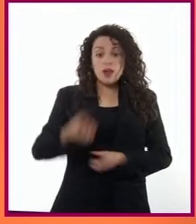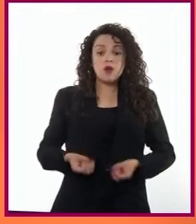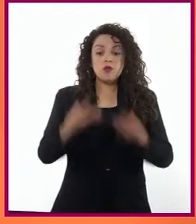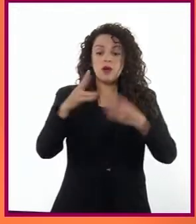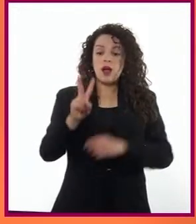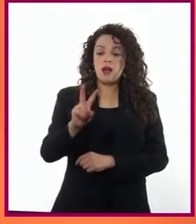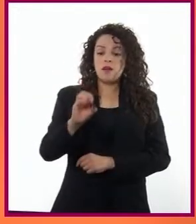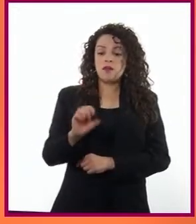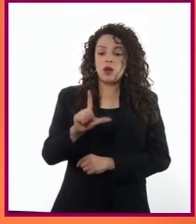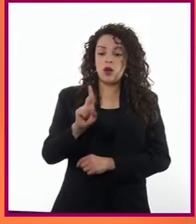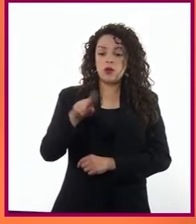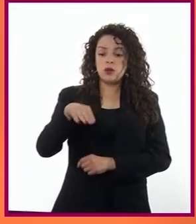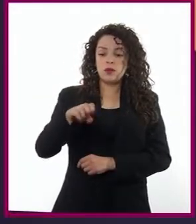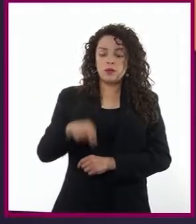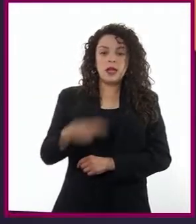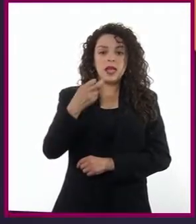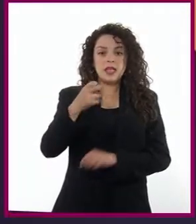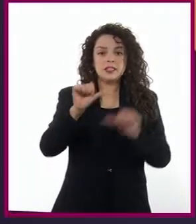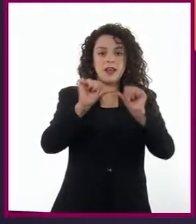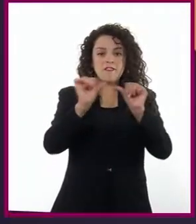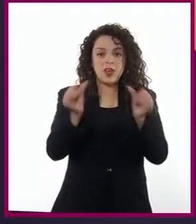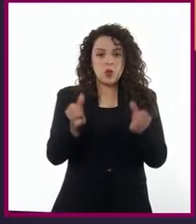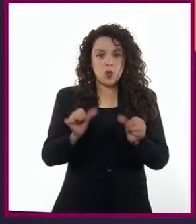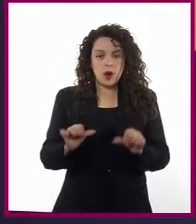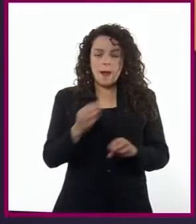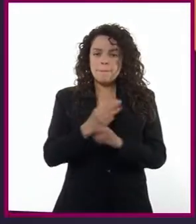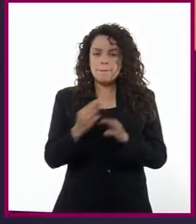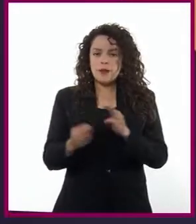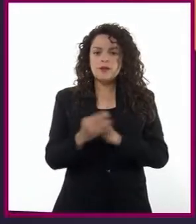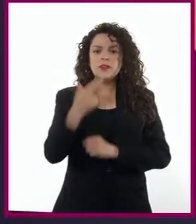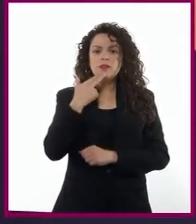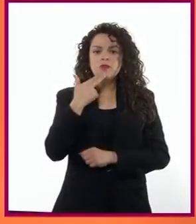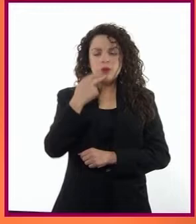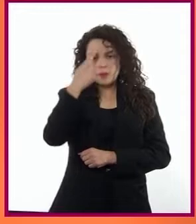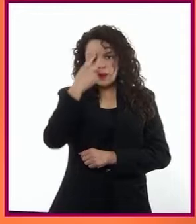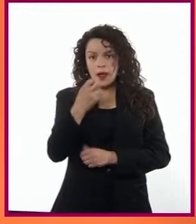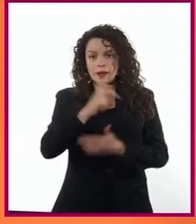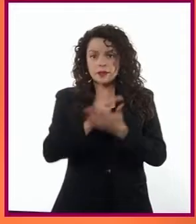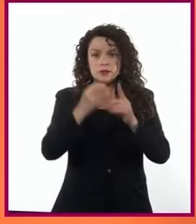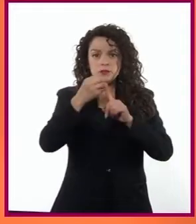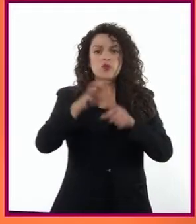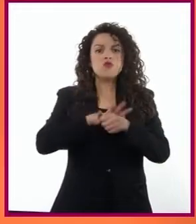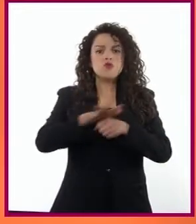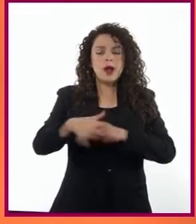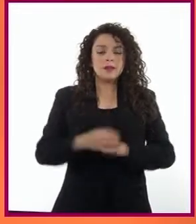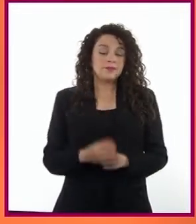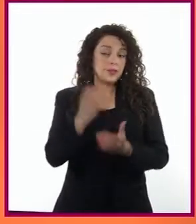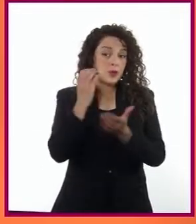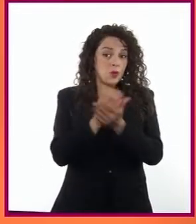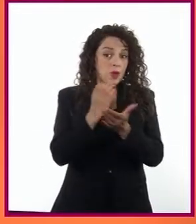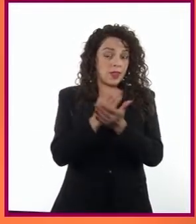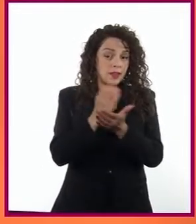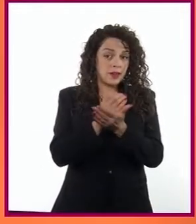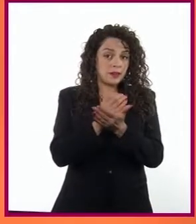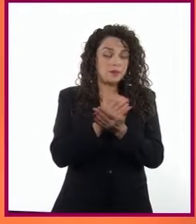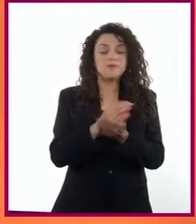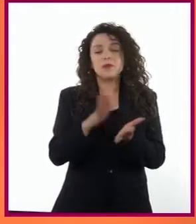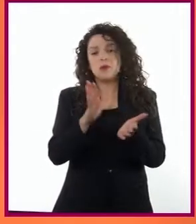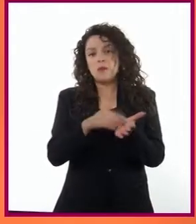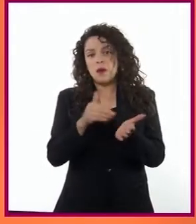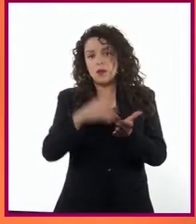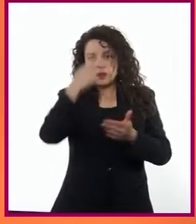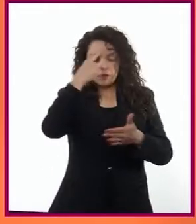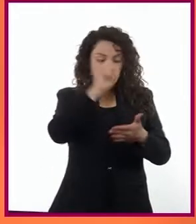de dichas figuras. Los materiales que vamos a utilizar en esta sesión son cuaderno de matemáticas o papel para